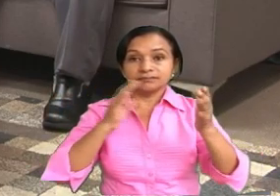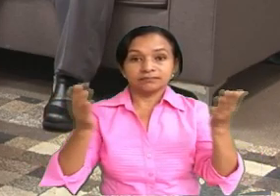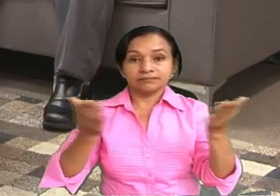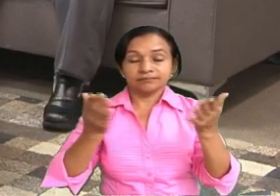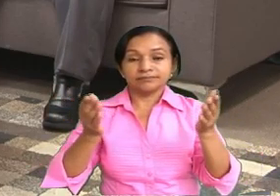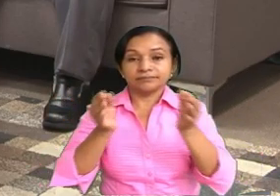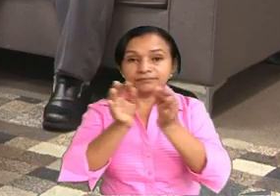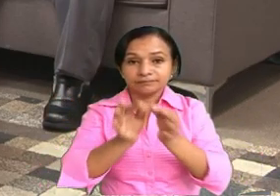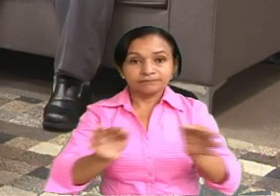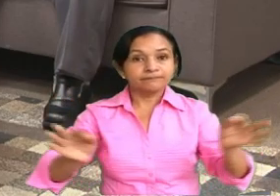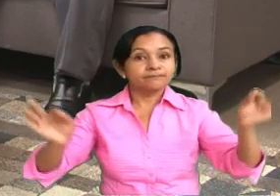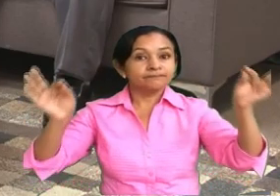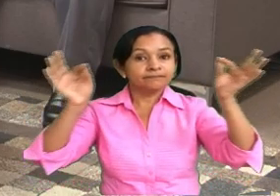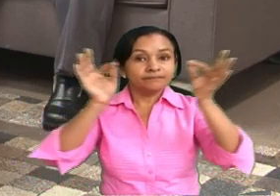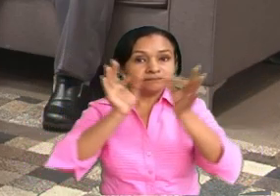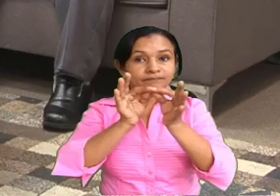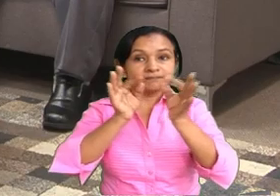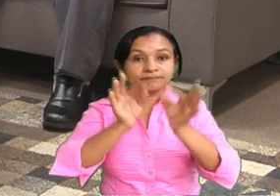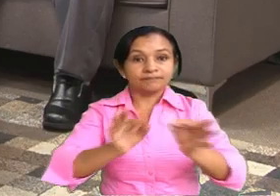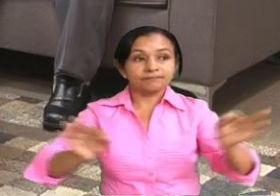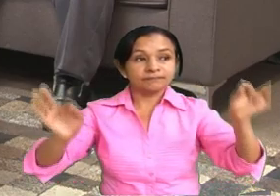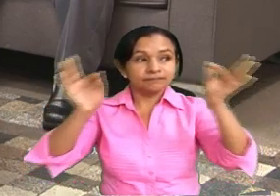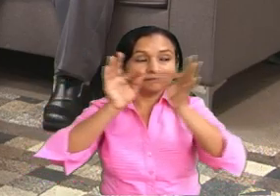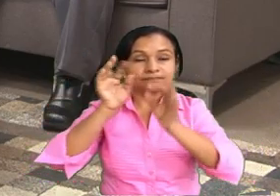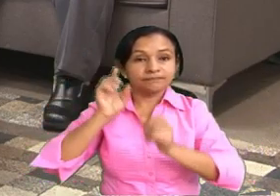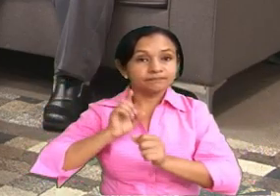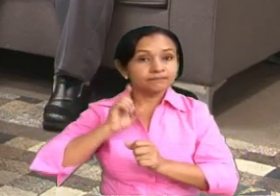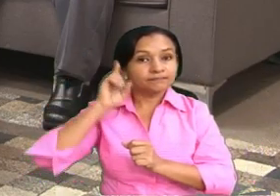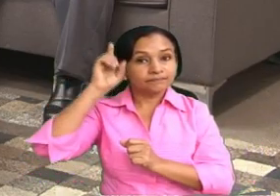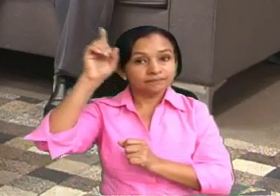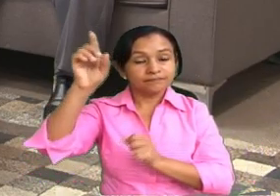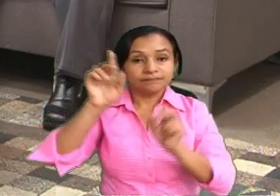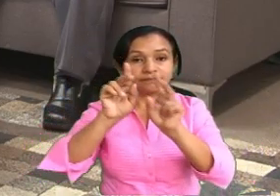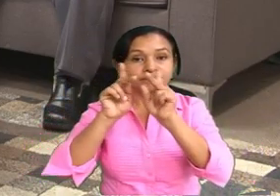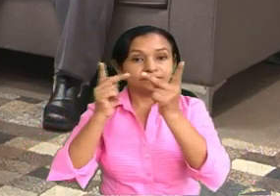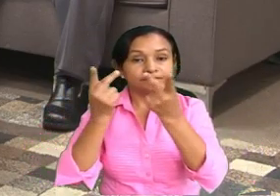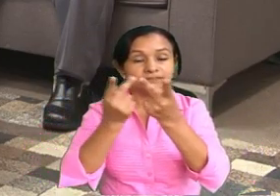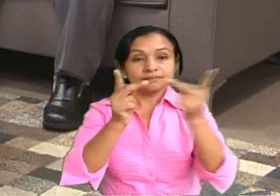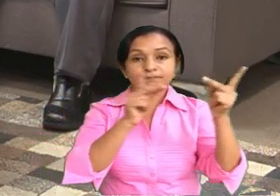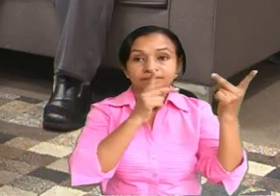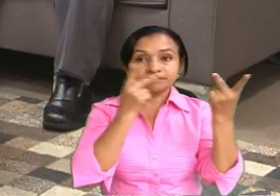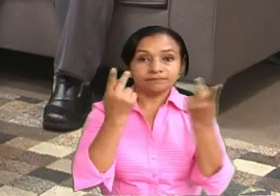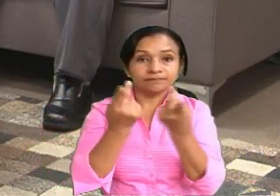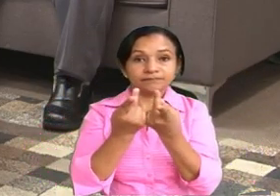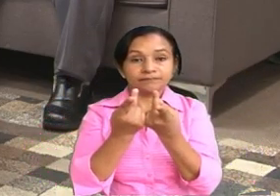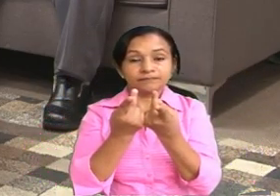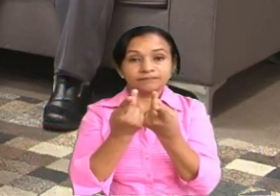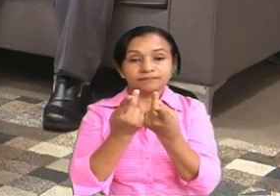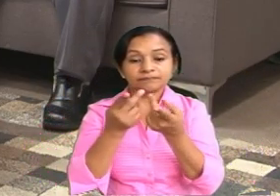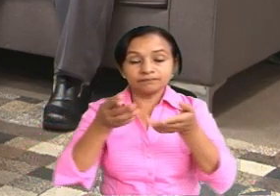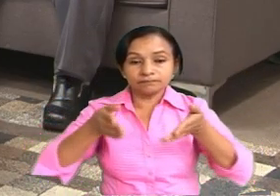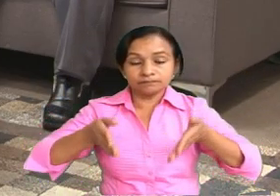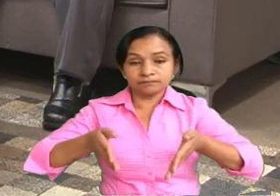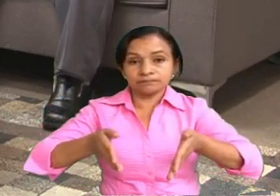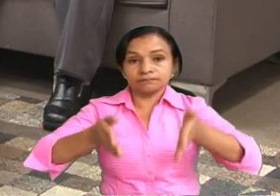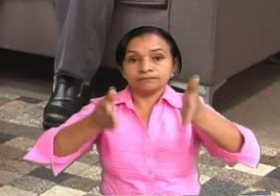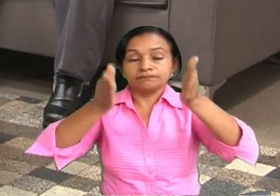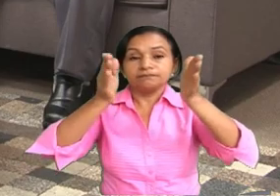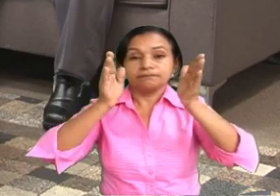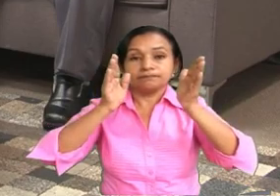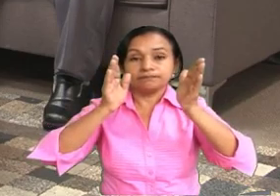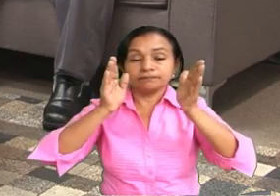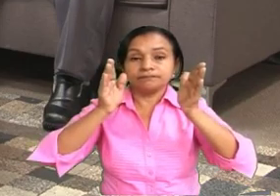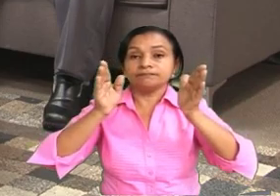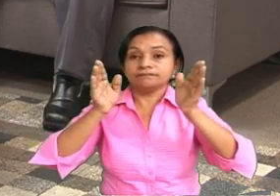importantes, vital para el desarrollo de los pueblos. Y aquí las carreteras han venido a jugar